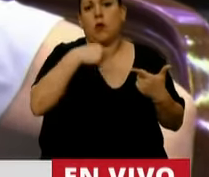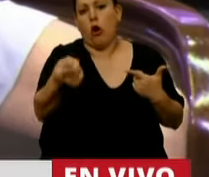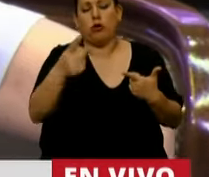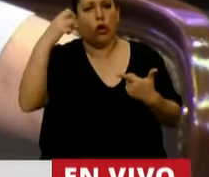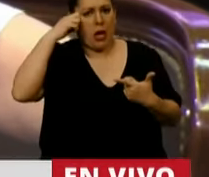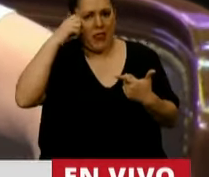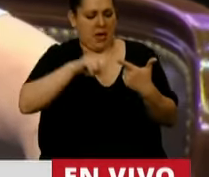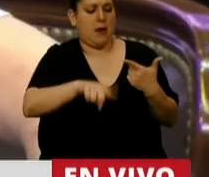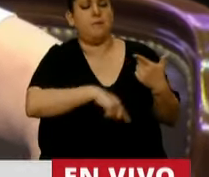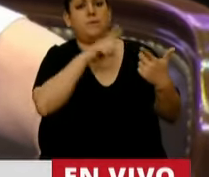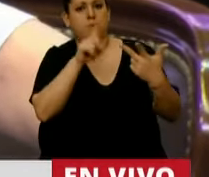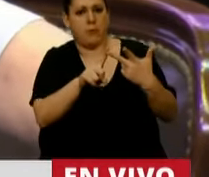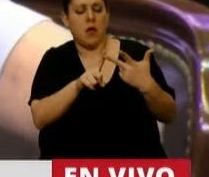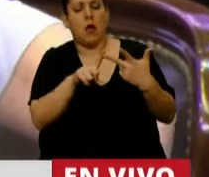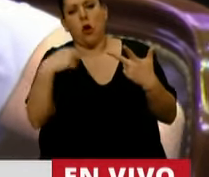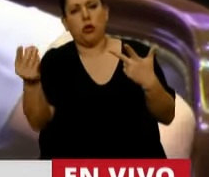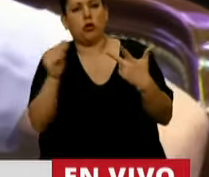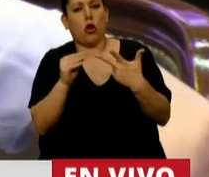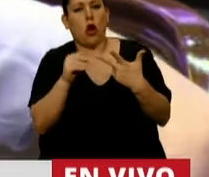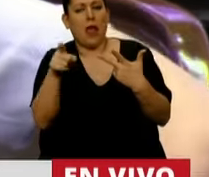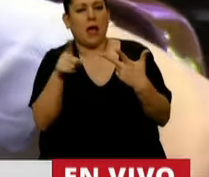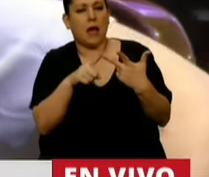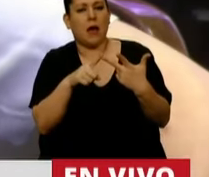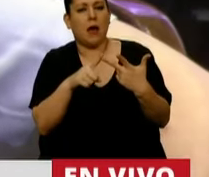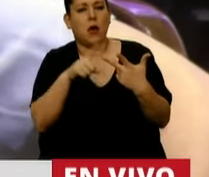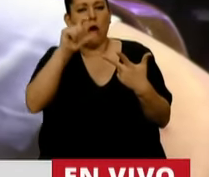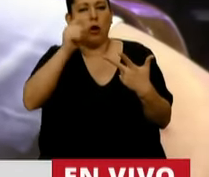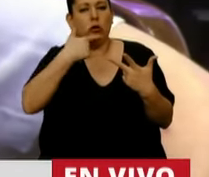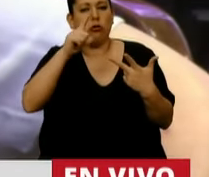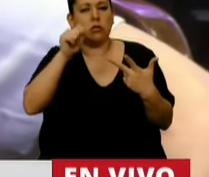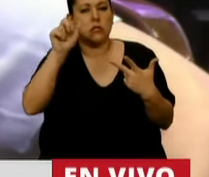Baglini y otro colega, que acá lo tengo que Oscar,